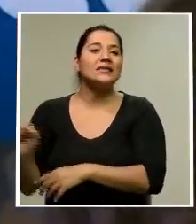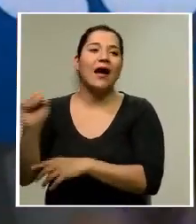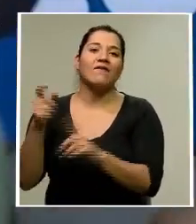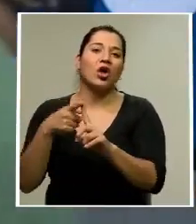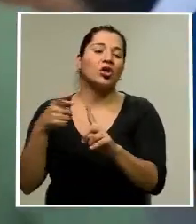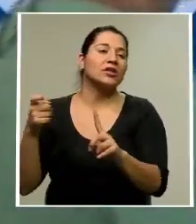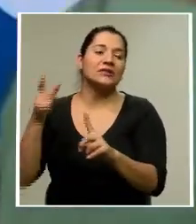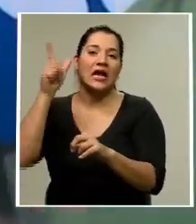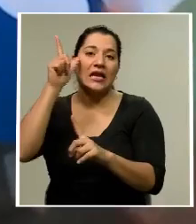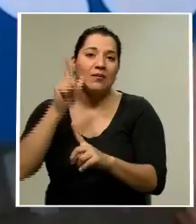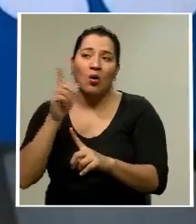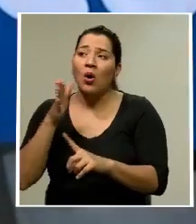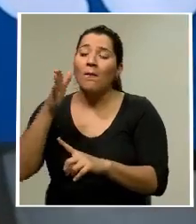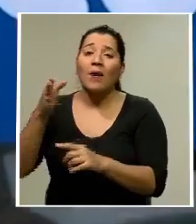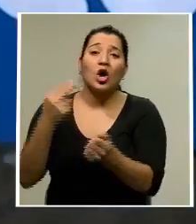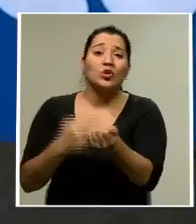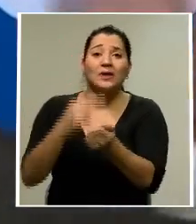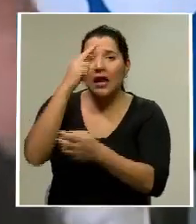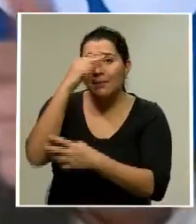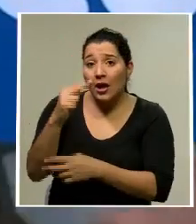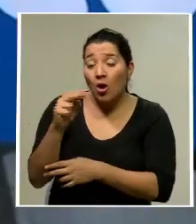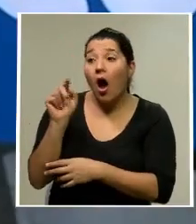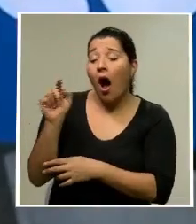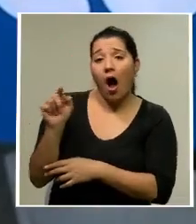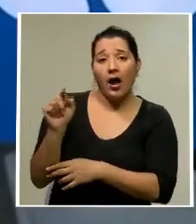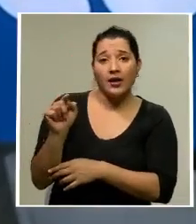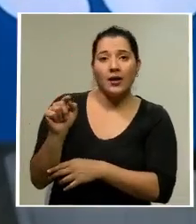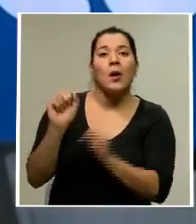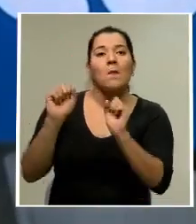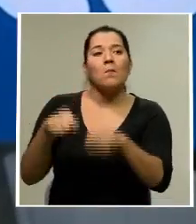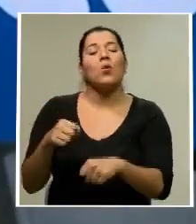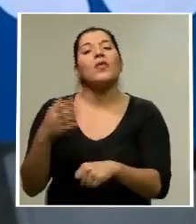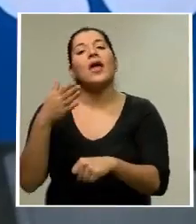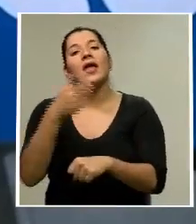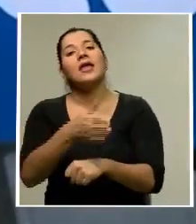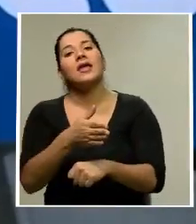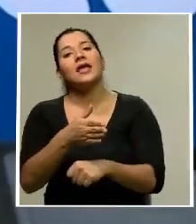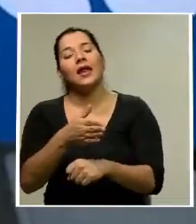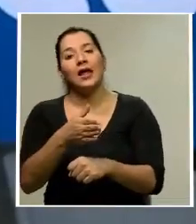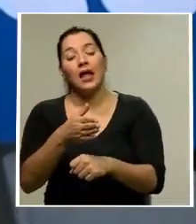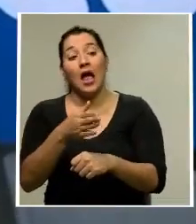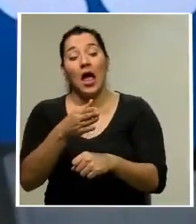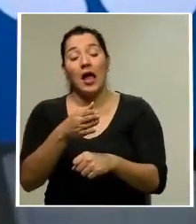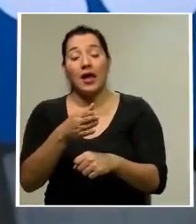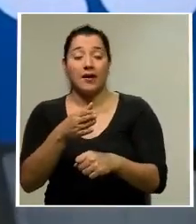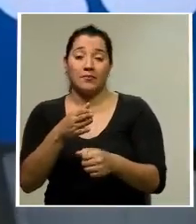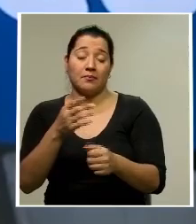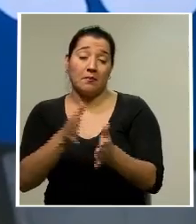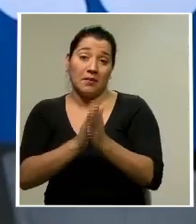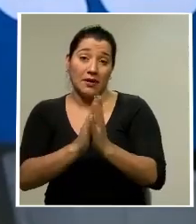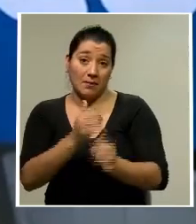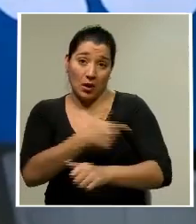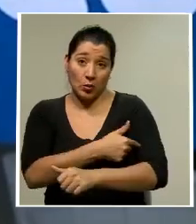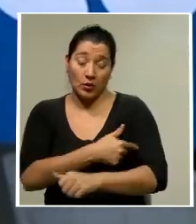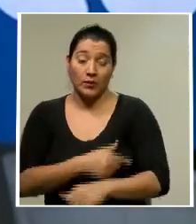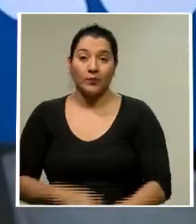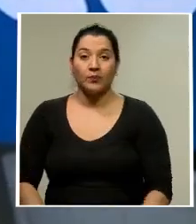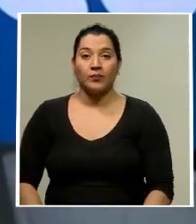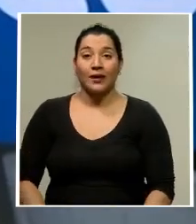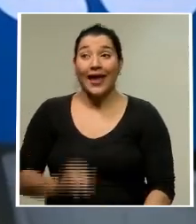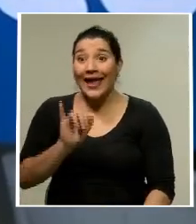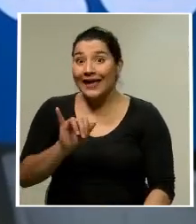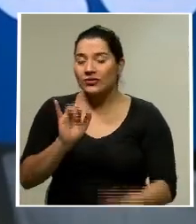a el Hospital México, ahí ellos le indican dónde está el centro de inmunización y podría vacunarse ahí, ¿verdad? Eso